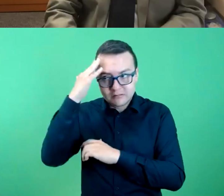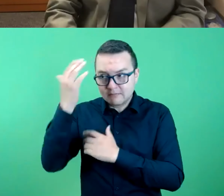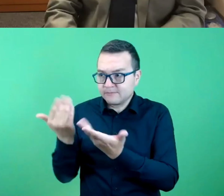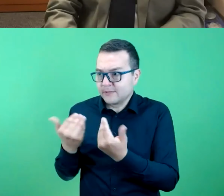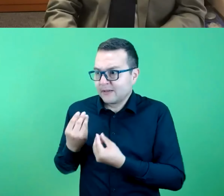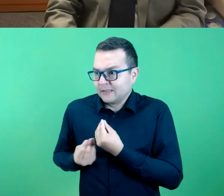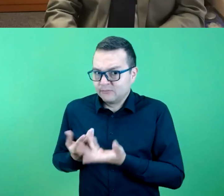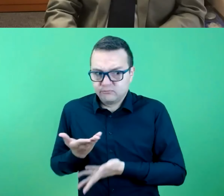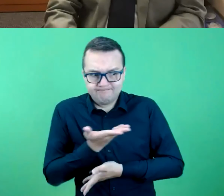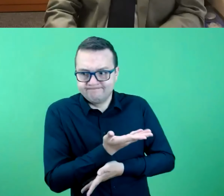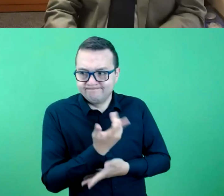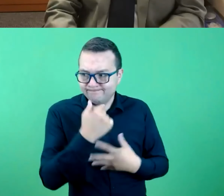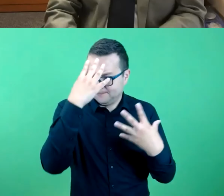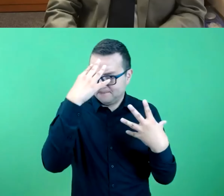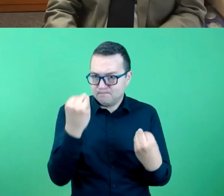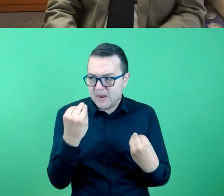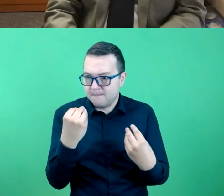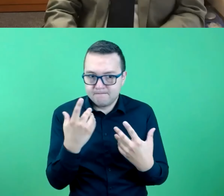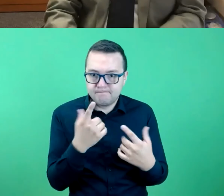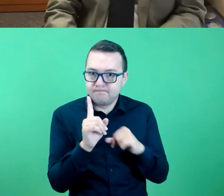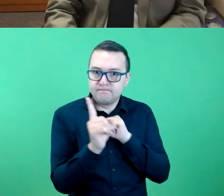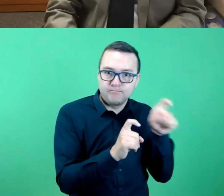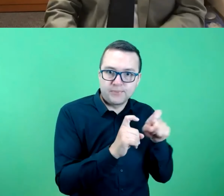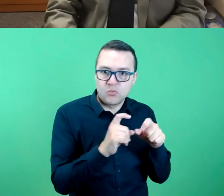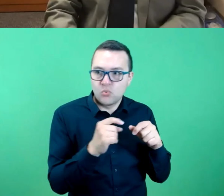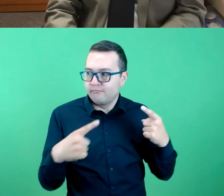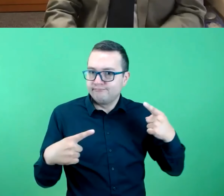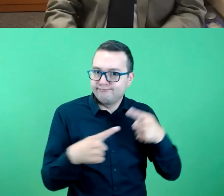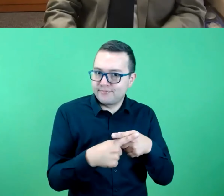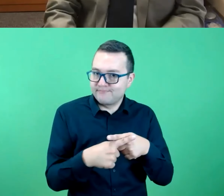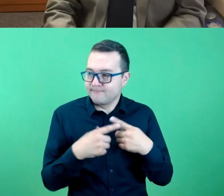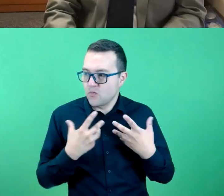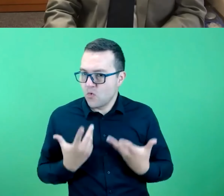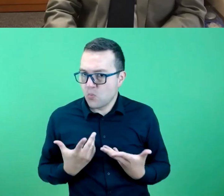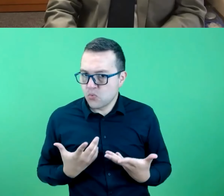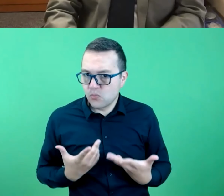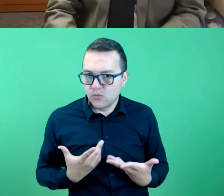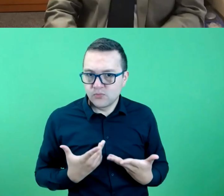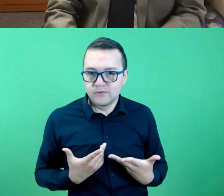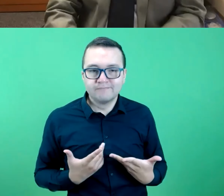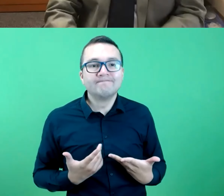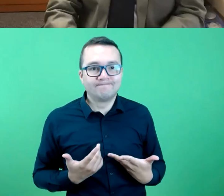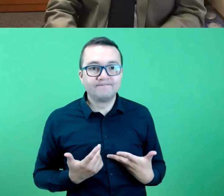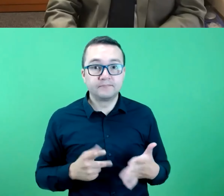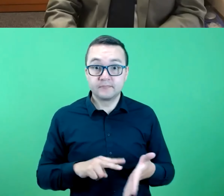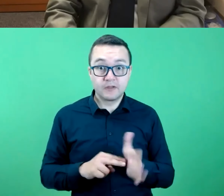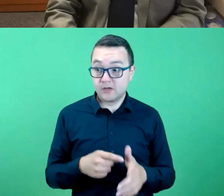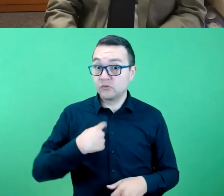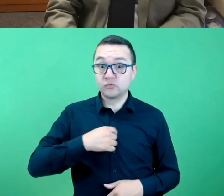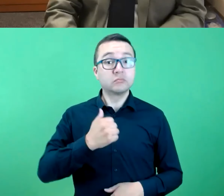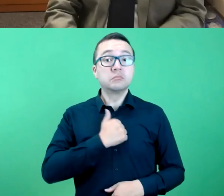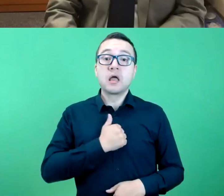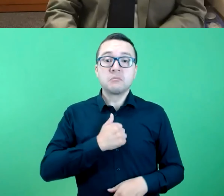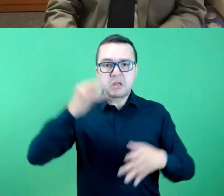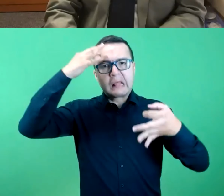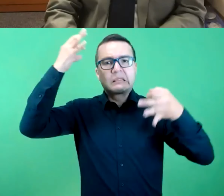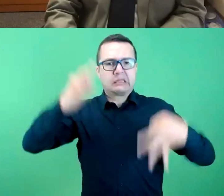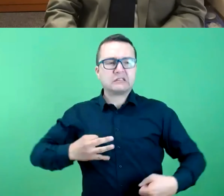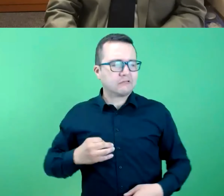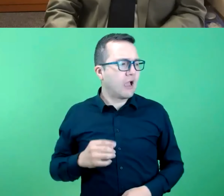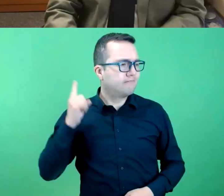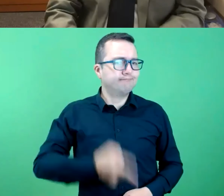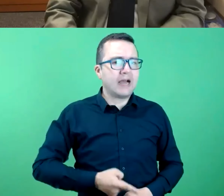legal, no solo médico. La estrategia en el manejo de pacientes incapaces de tomar decisiones por sí mismos también incluye expertos